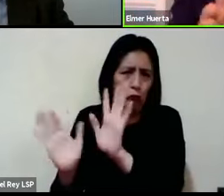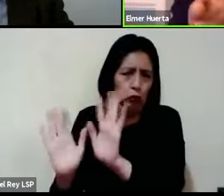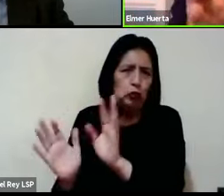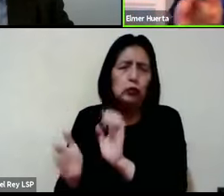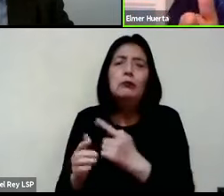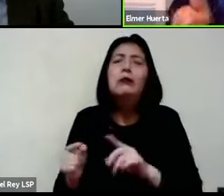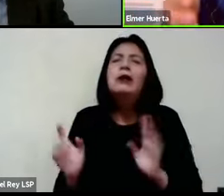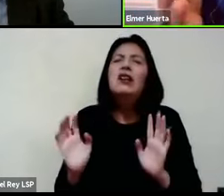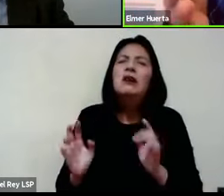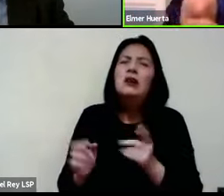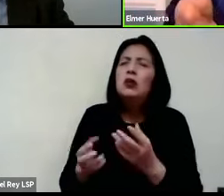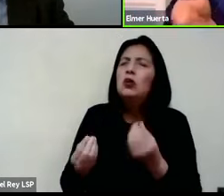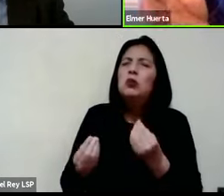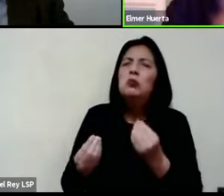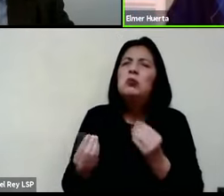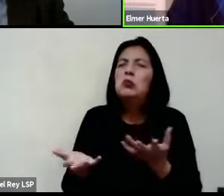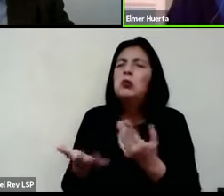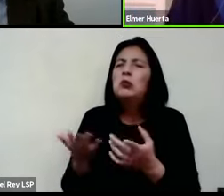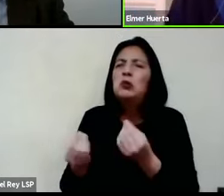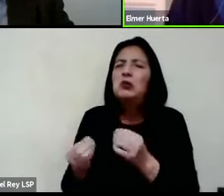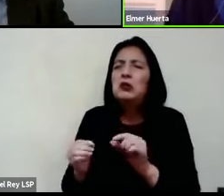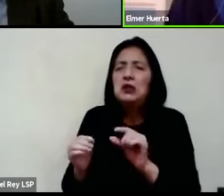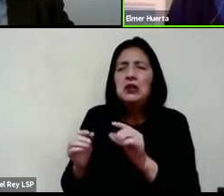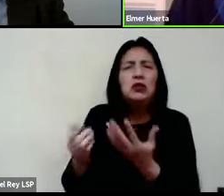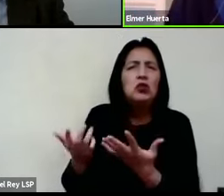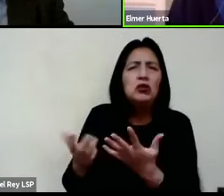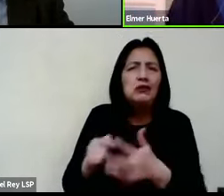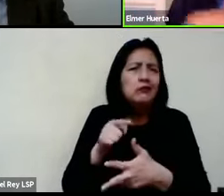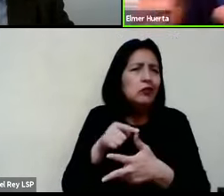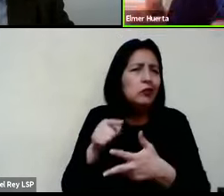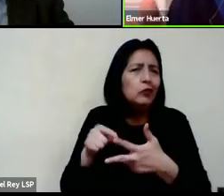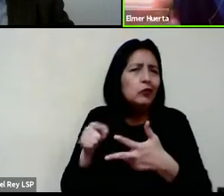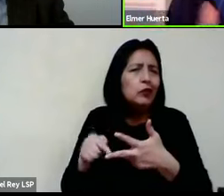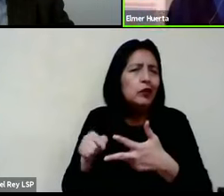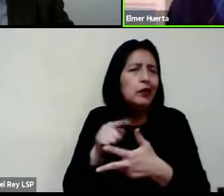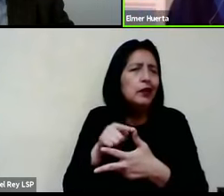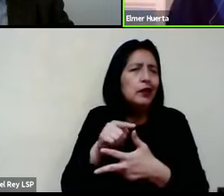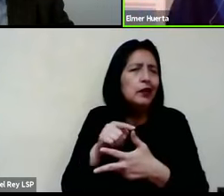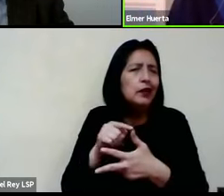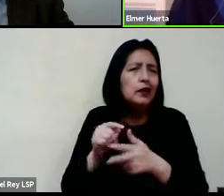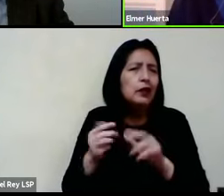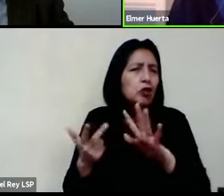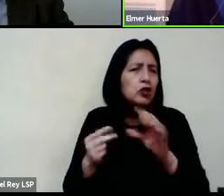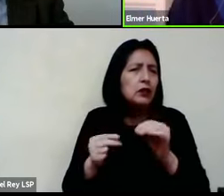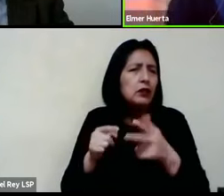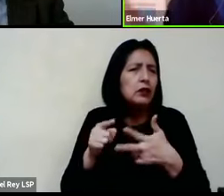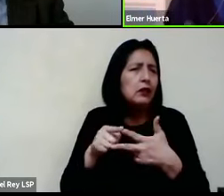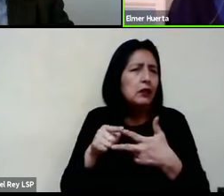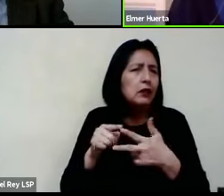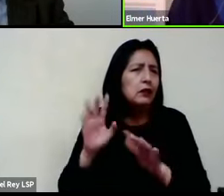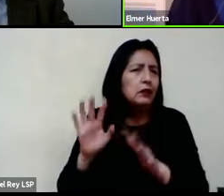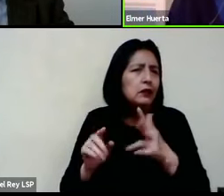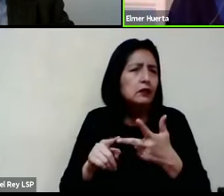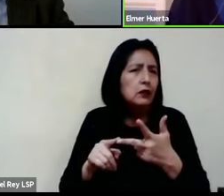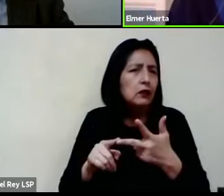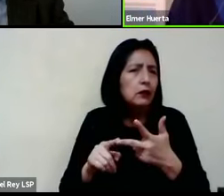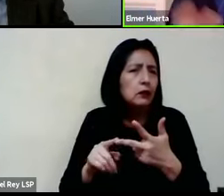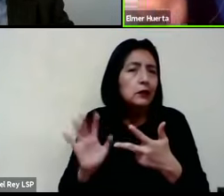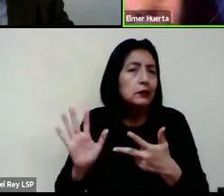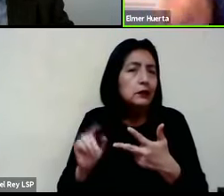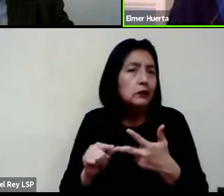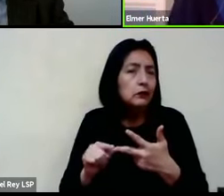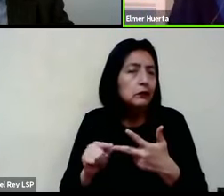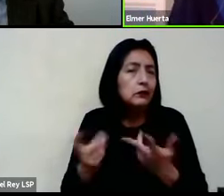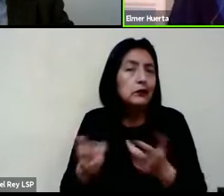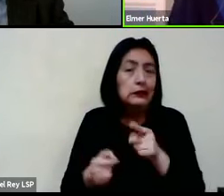Para ver en qué grupo va a caer. ¿Caerá en el 80? ¿Caerá en el 15? ¿O caerá en el 5? Y